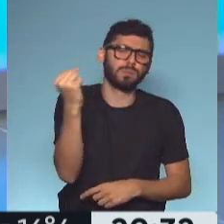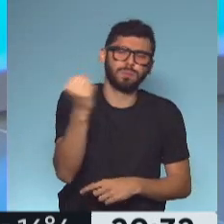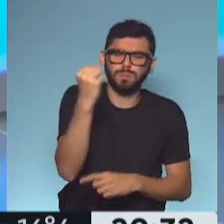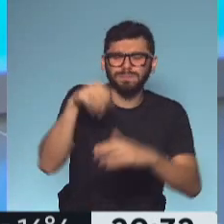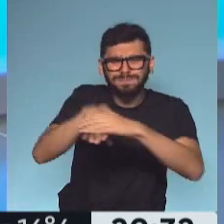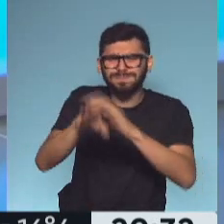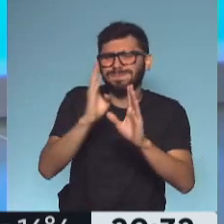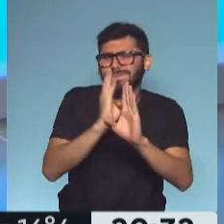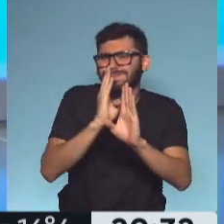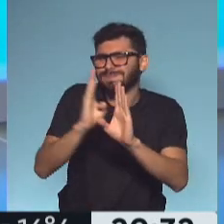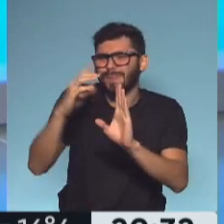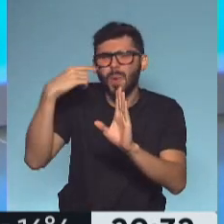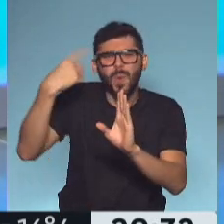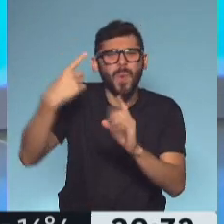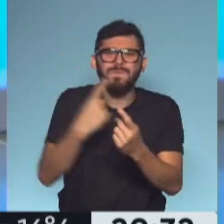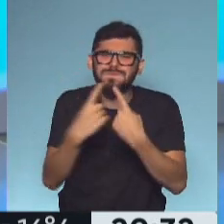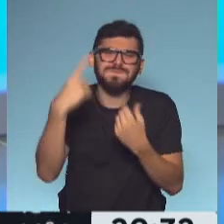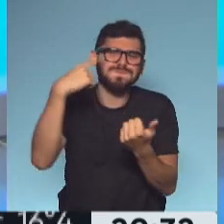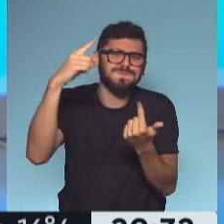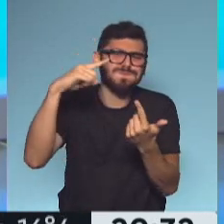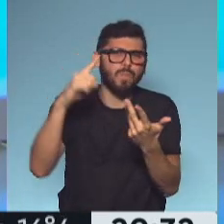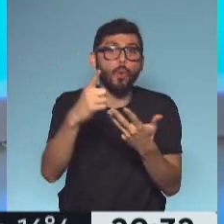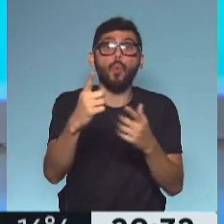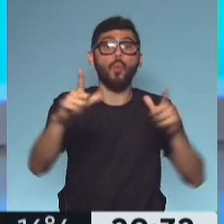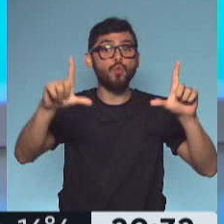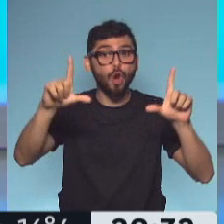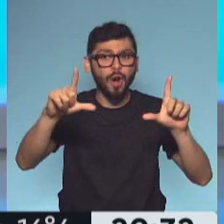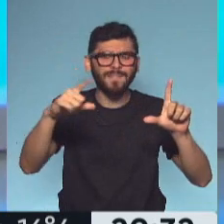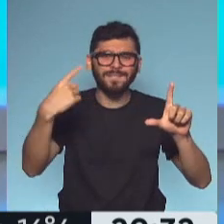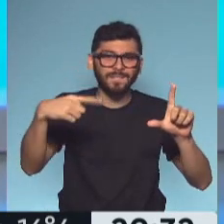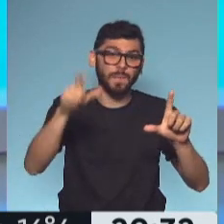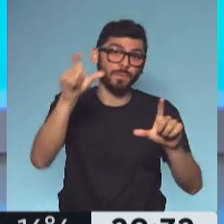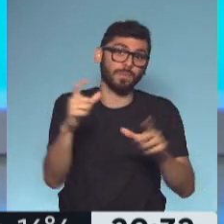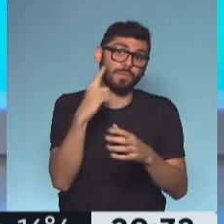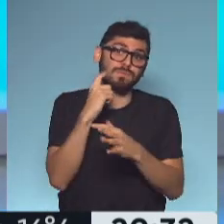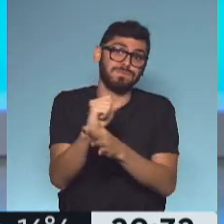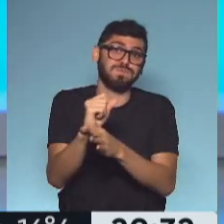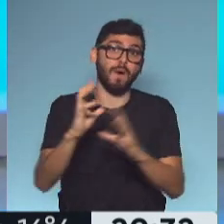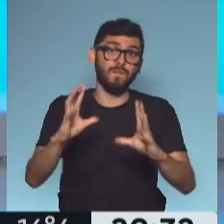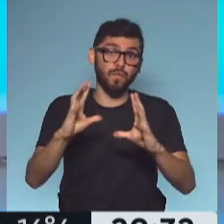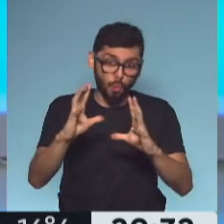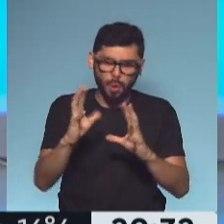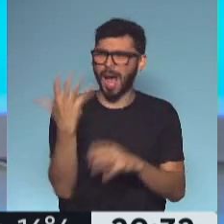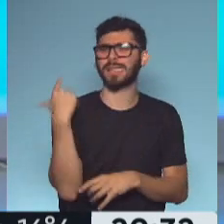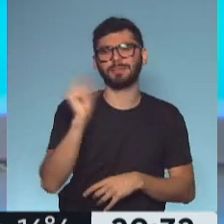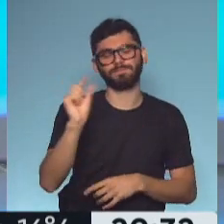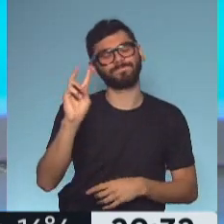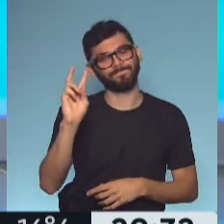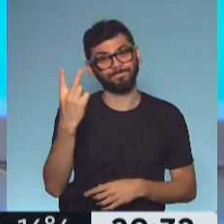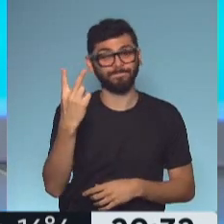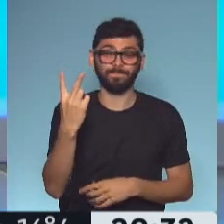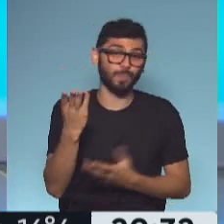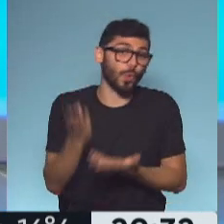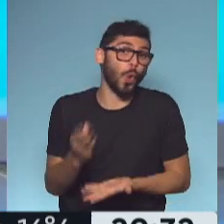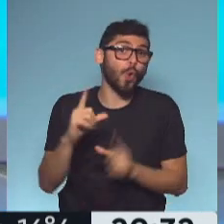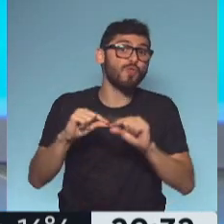con testimonios. Recién veíamos algo ahí en la barrida. Sí, a un referente del fútbol importantísimo que nos dejó no hace mucho, el 10. Diría